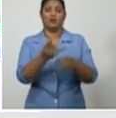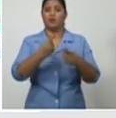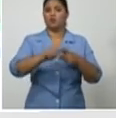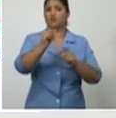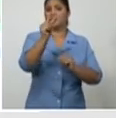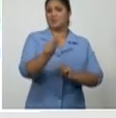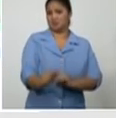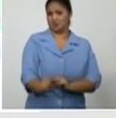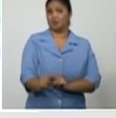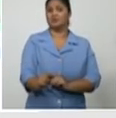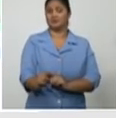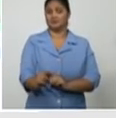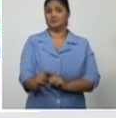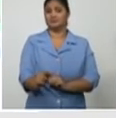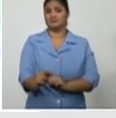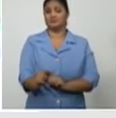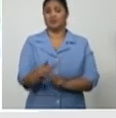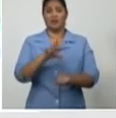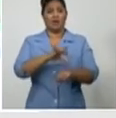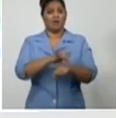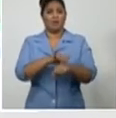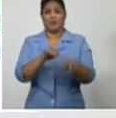de hipertensión arterial,